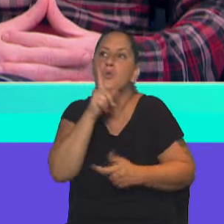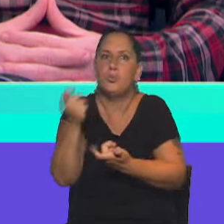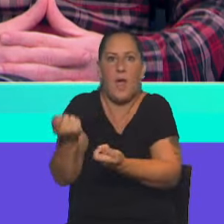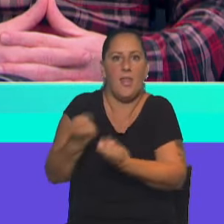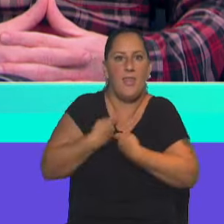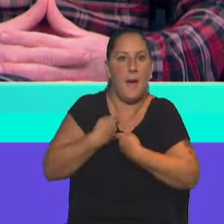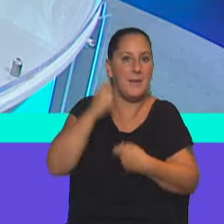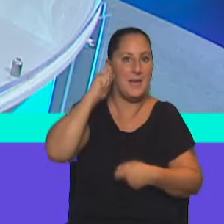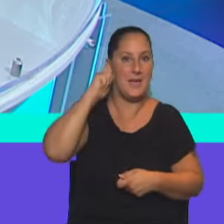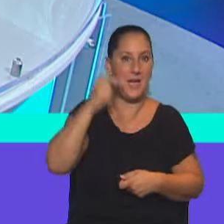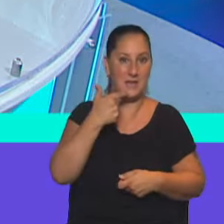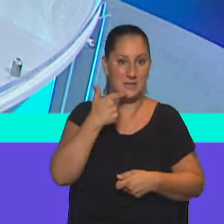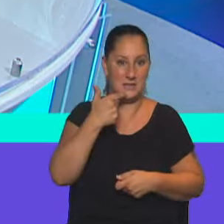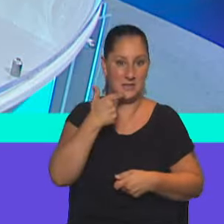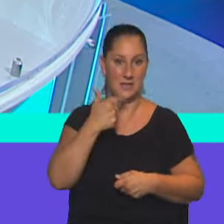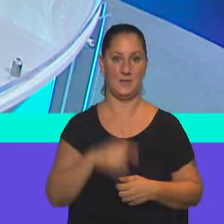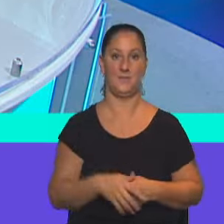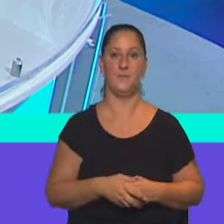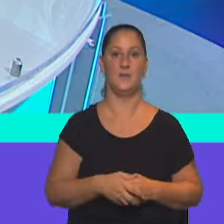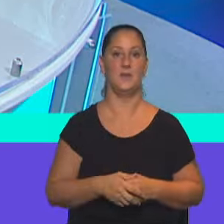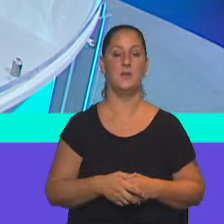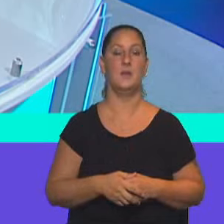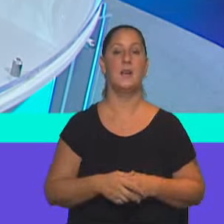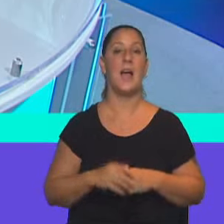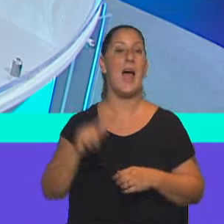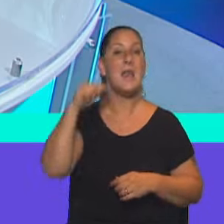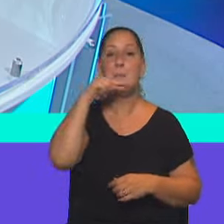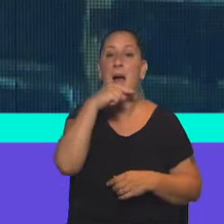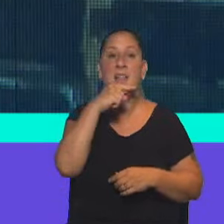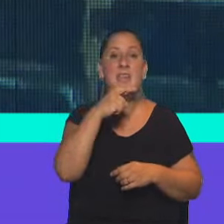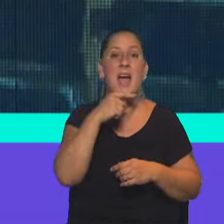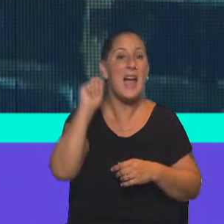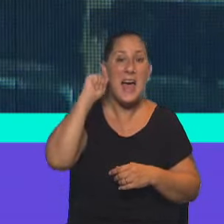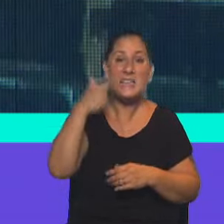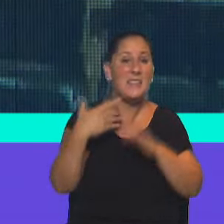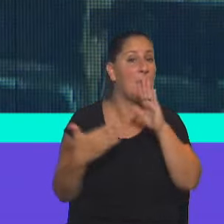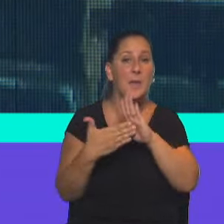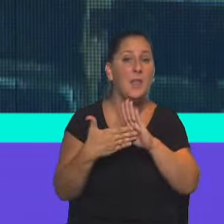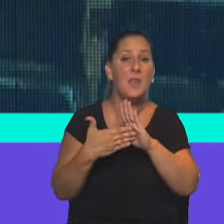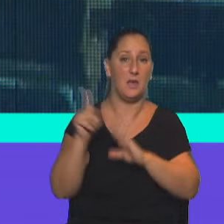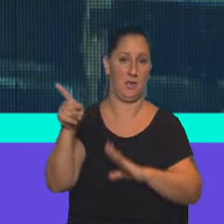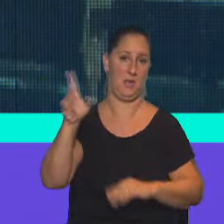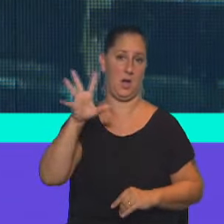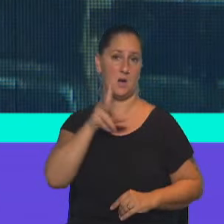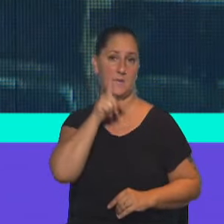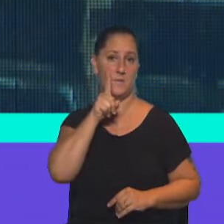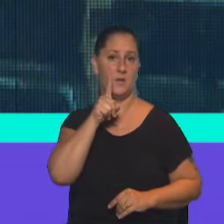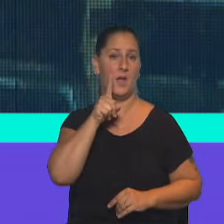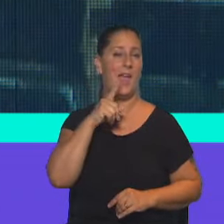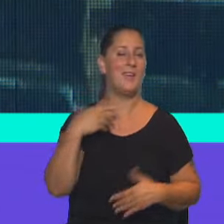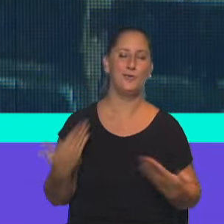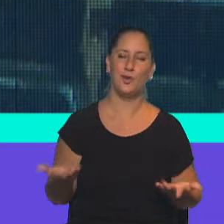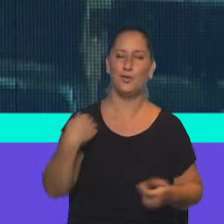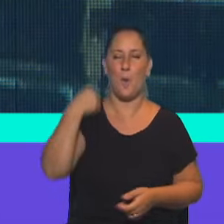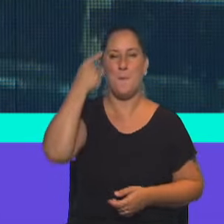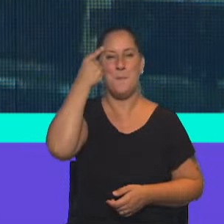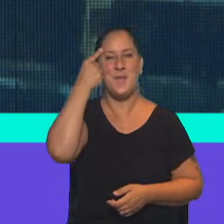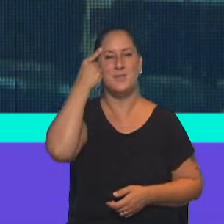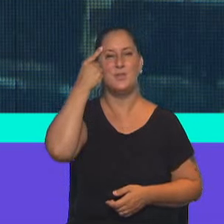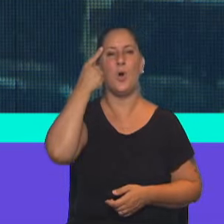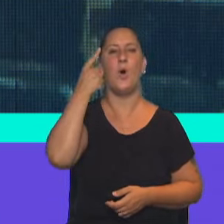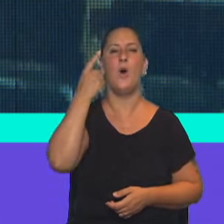los industrias alemanas dependen del gas de la luz absolutamente eso es muy importante para alemania con lo cual alemania no creo que imponga